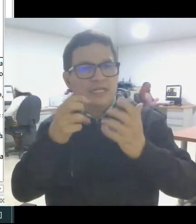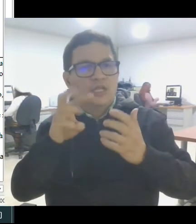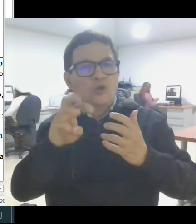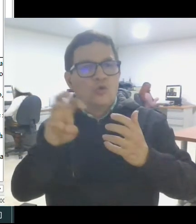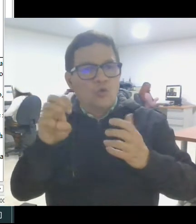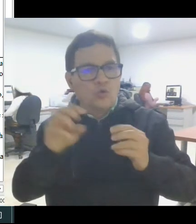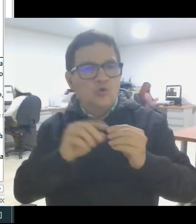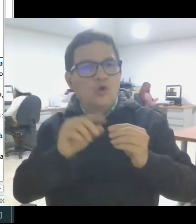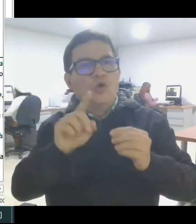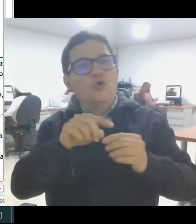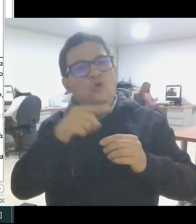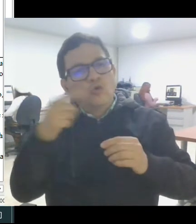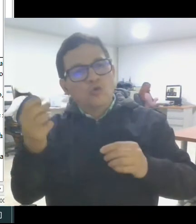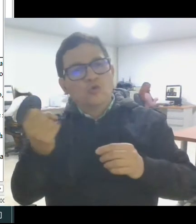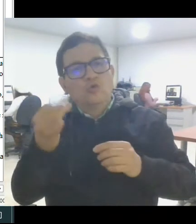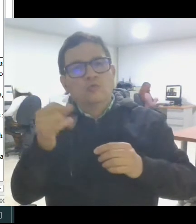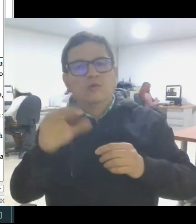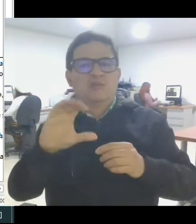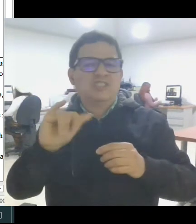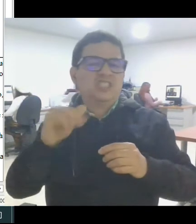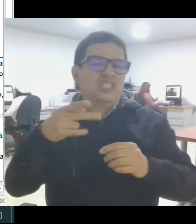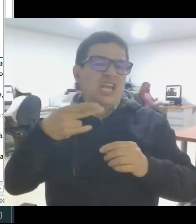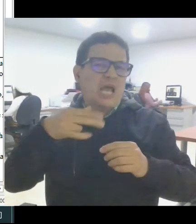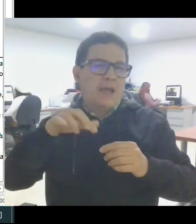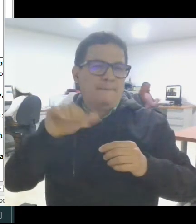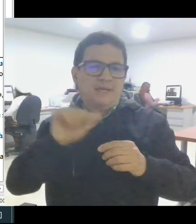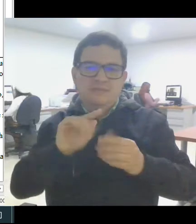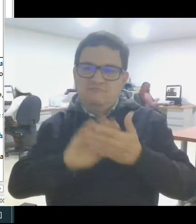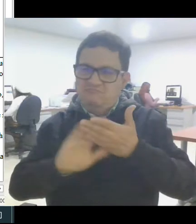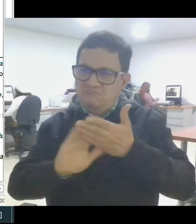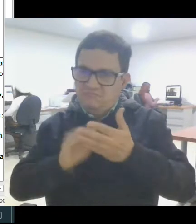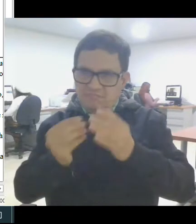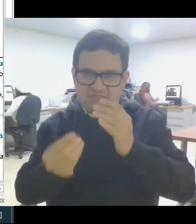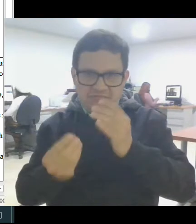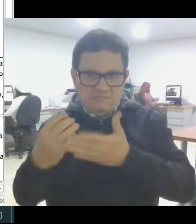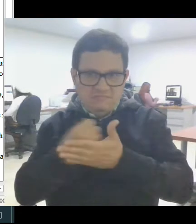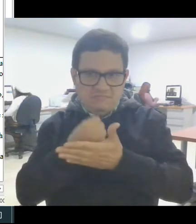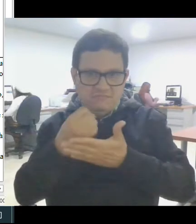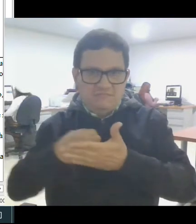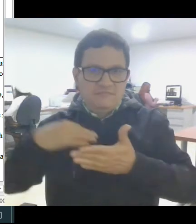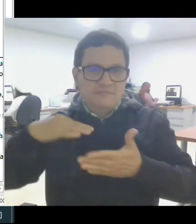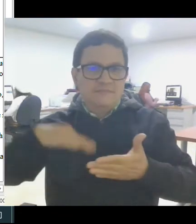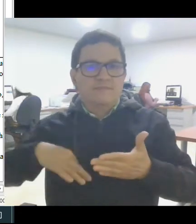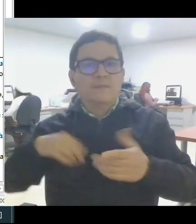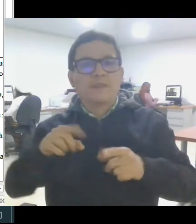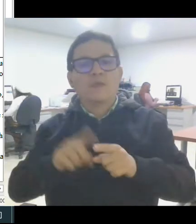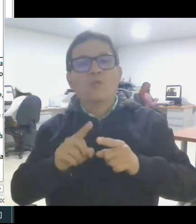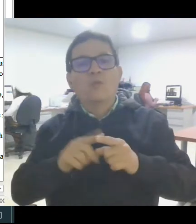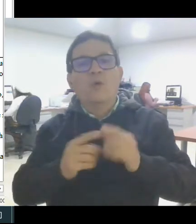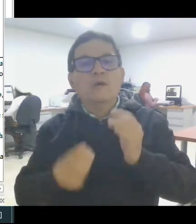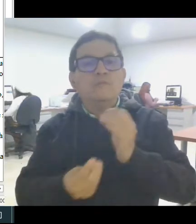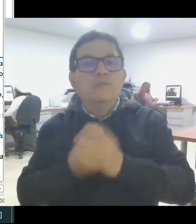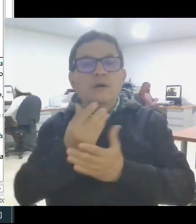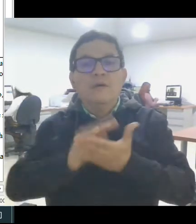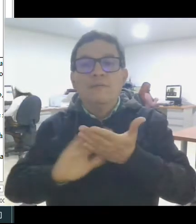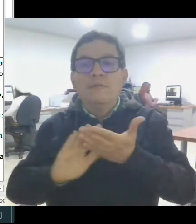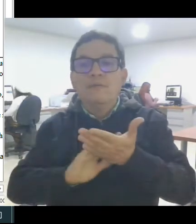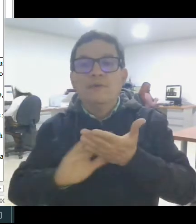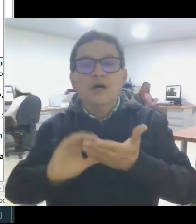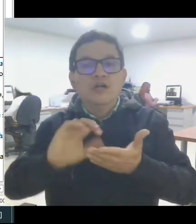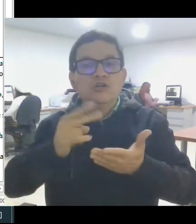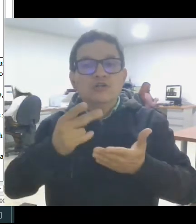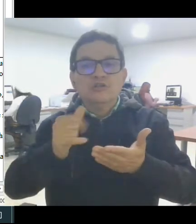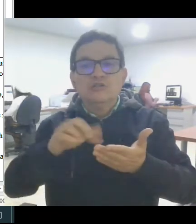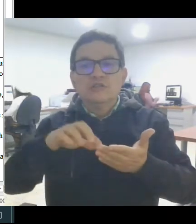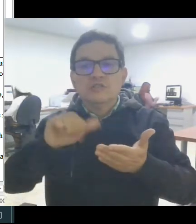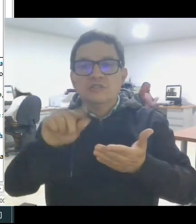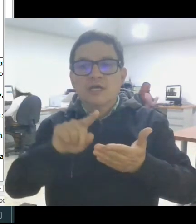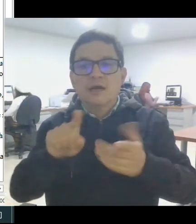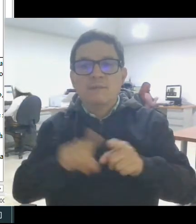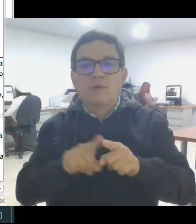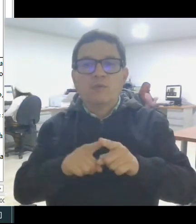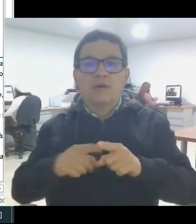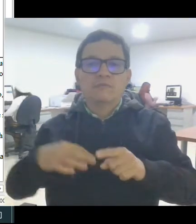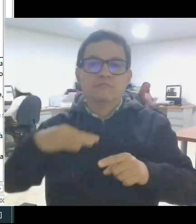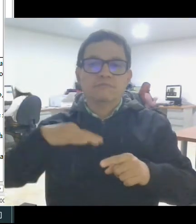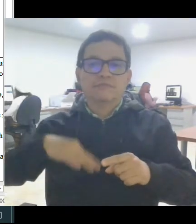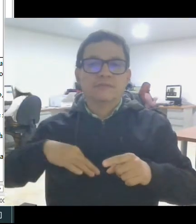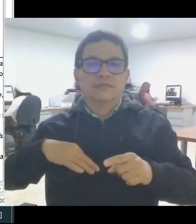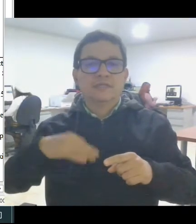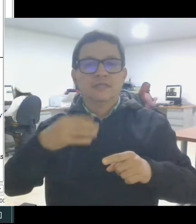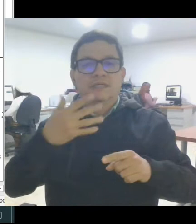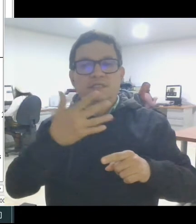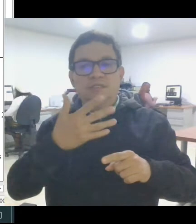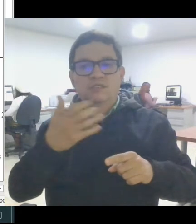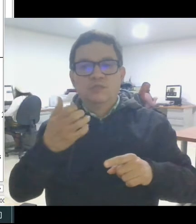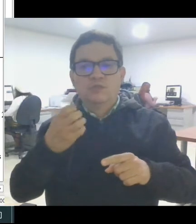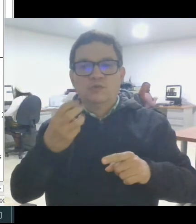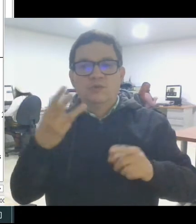Continuamos con la información. Producir acero al carbono estructural para chapas genera una utilidad de 56.300 y